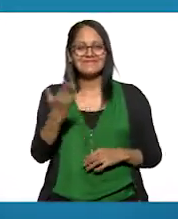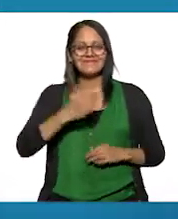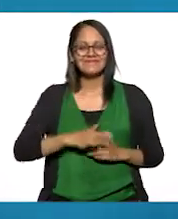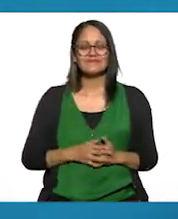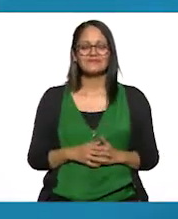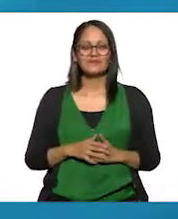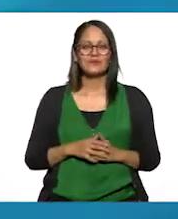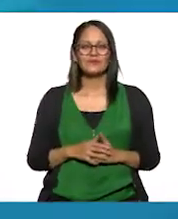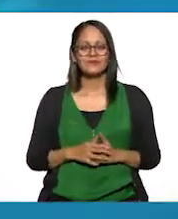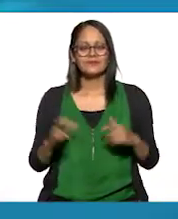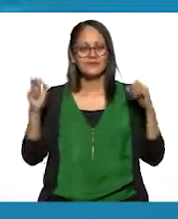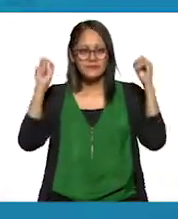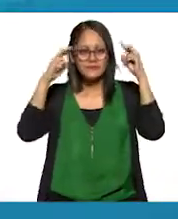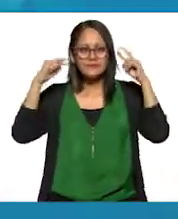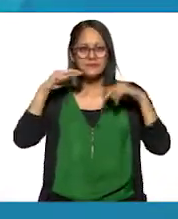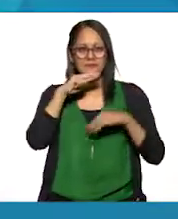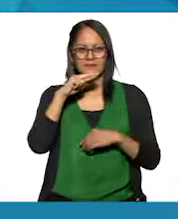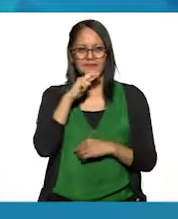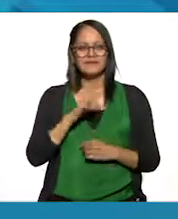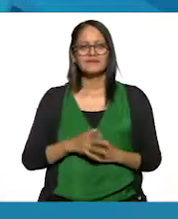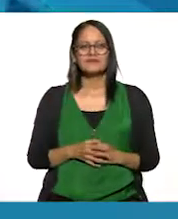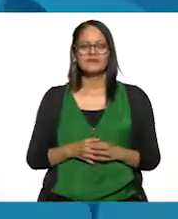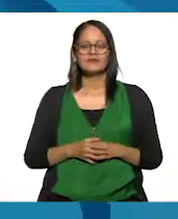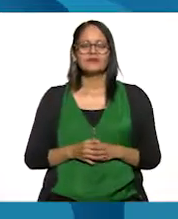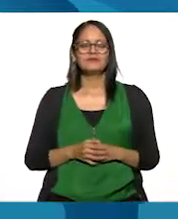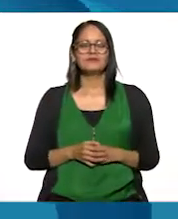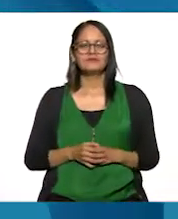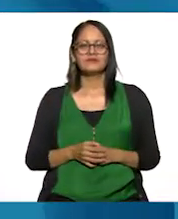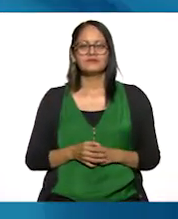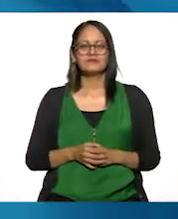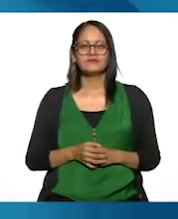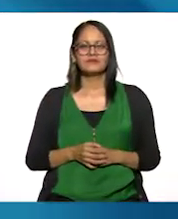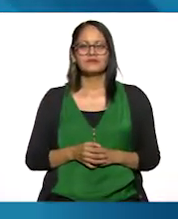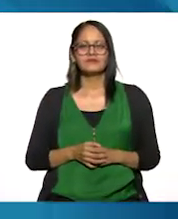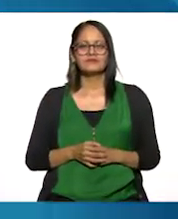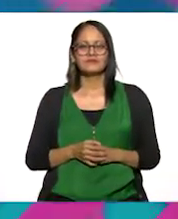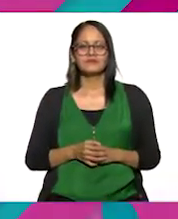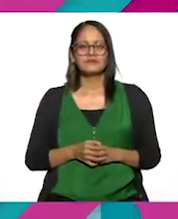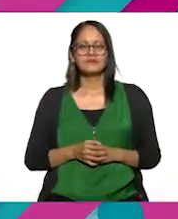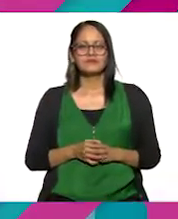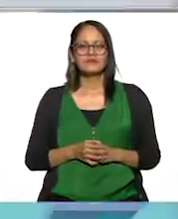¡Muy bien! ¡Nos vemos pronto!